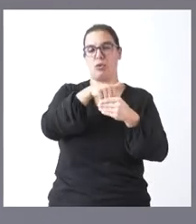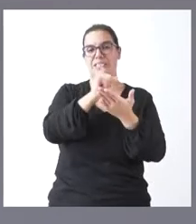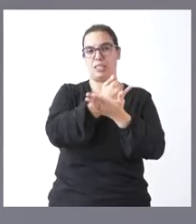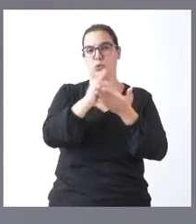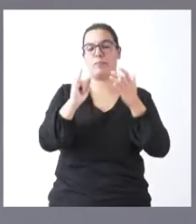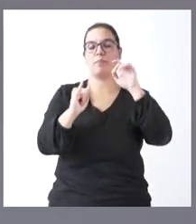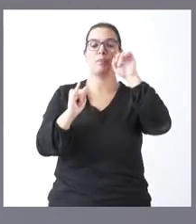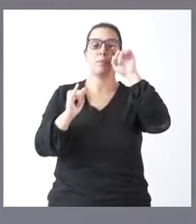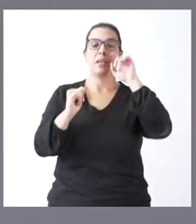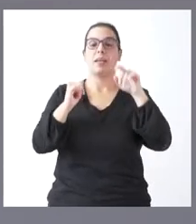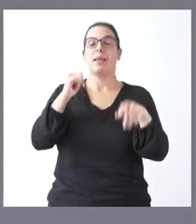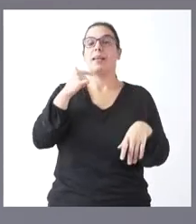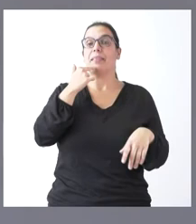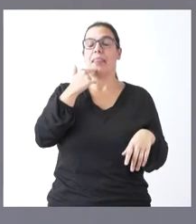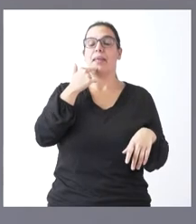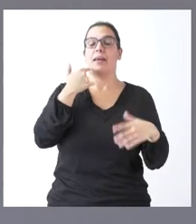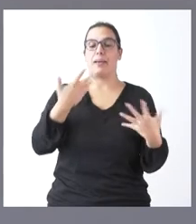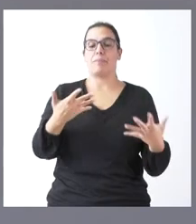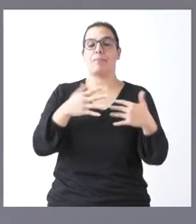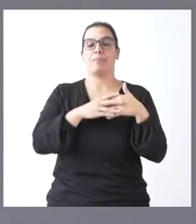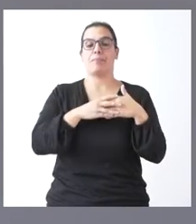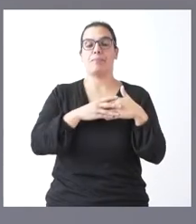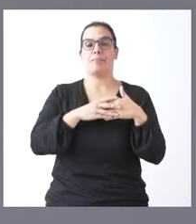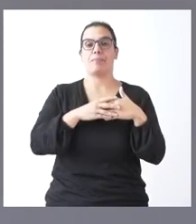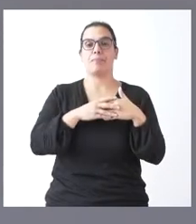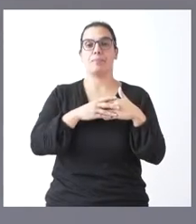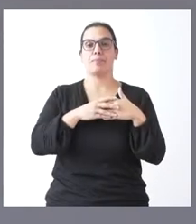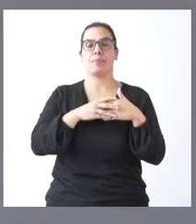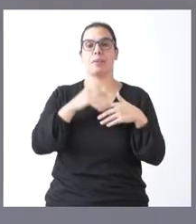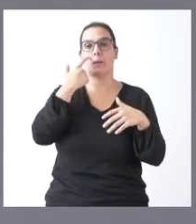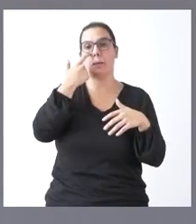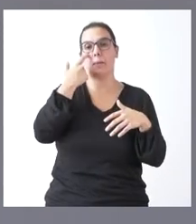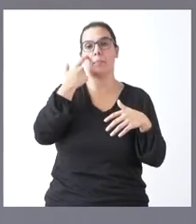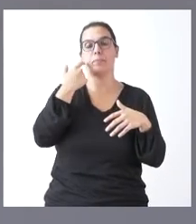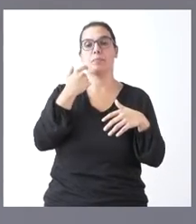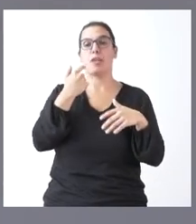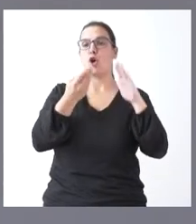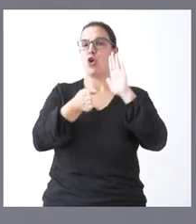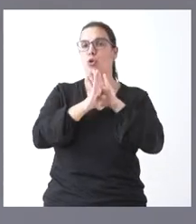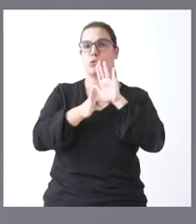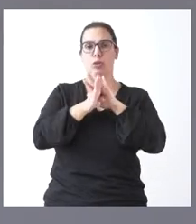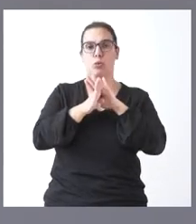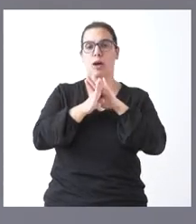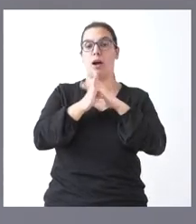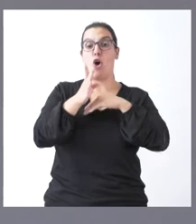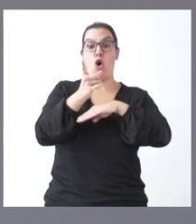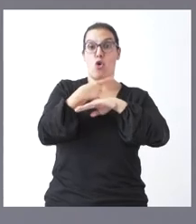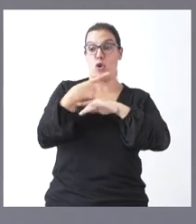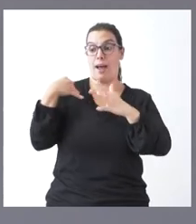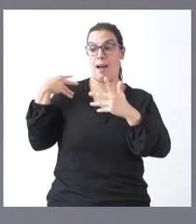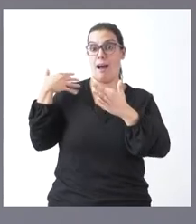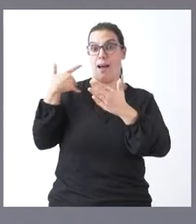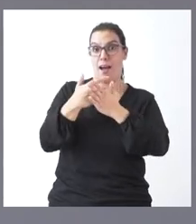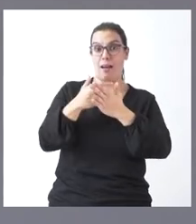lo que decimos aquí en este ámbito es que va a seguir dándose las mismas horas lectivas